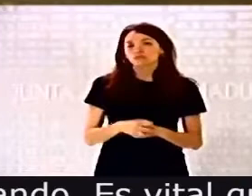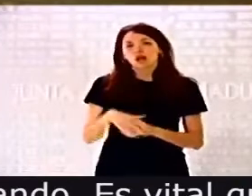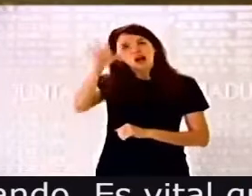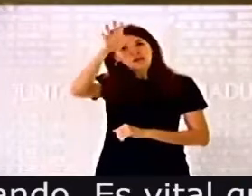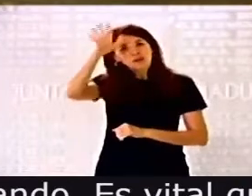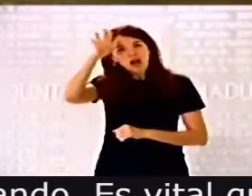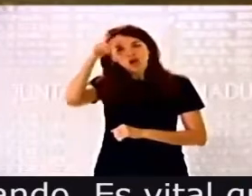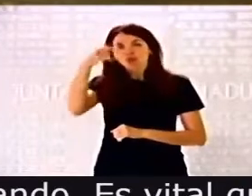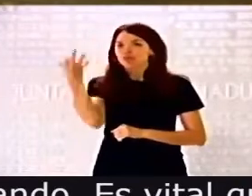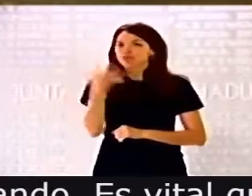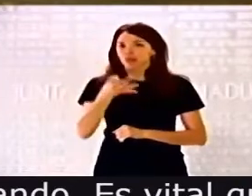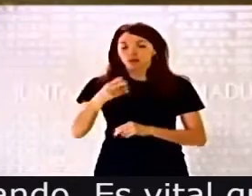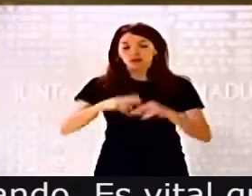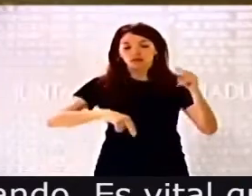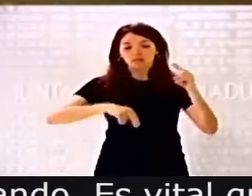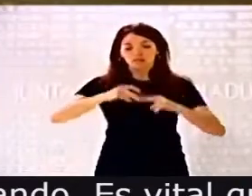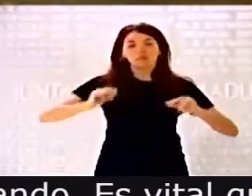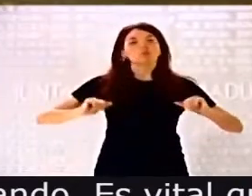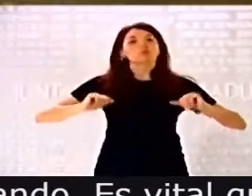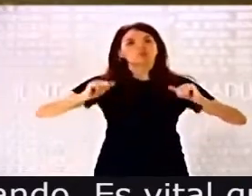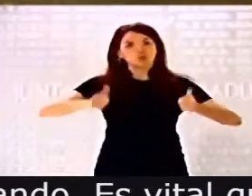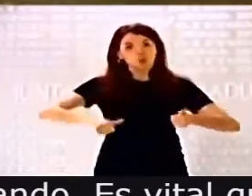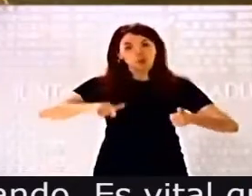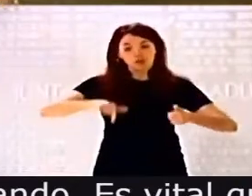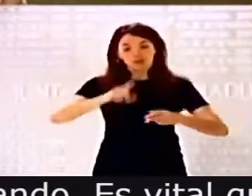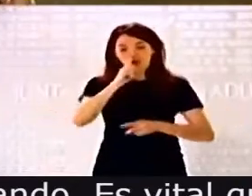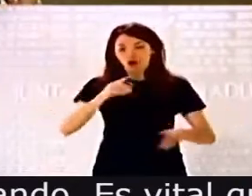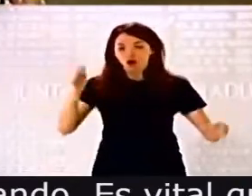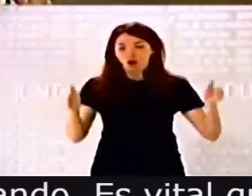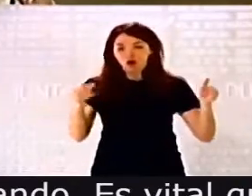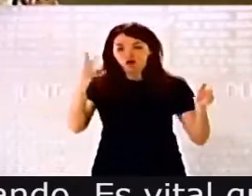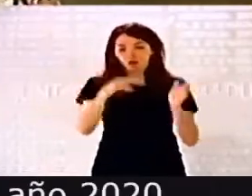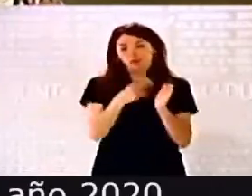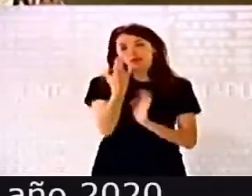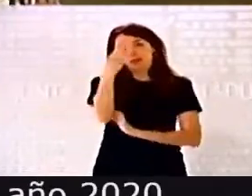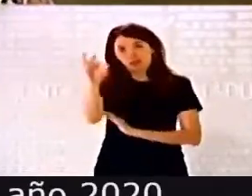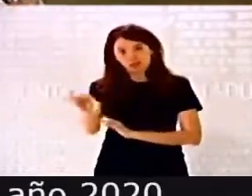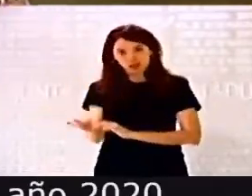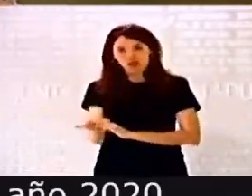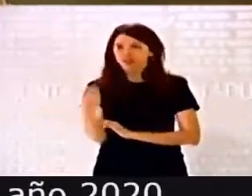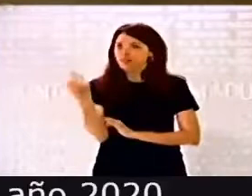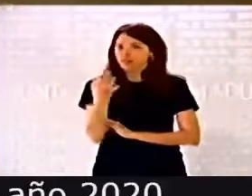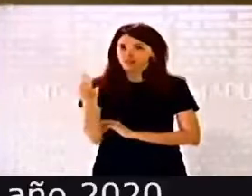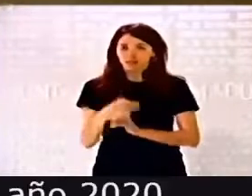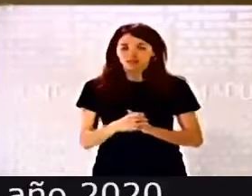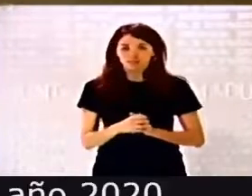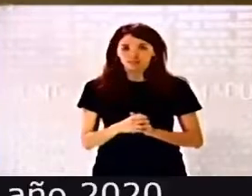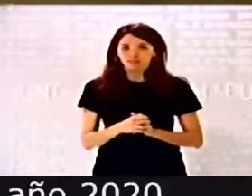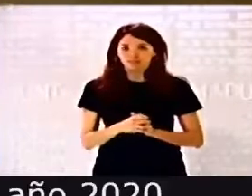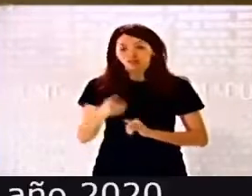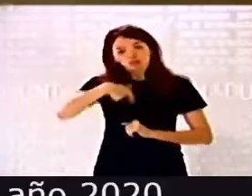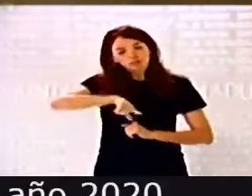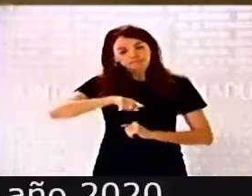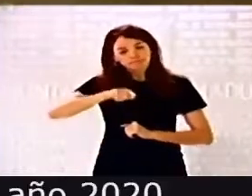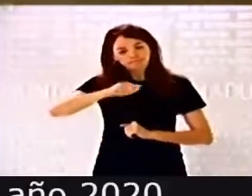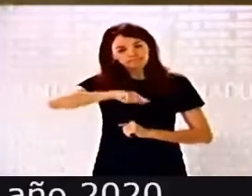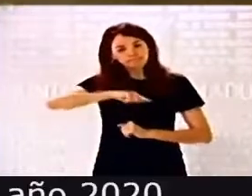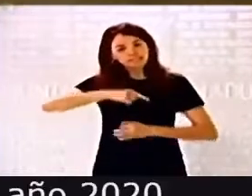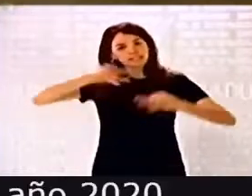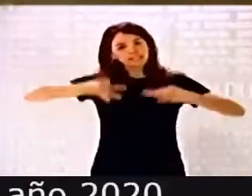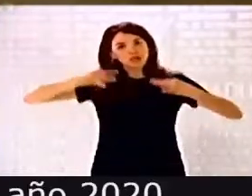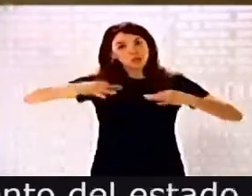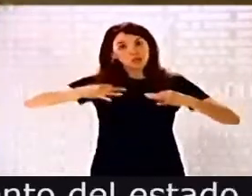y durante este año 2020. Tenemos que asegurarnos que tras el levantamiento de estado de alarma